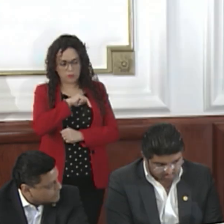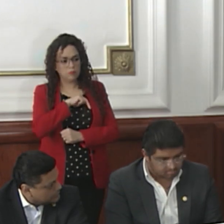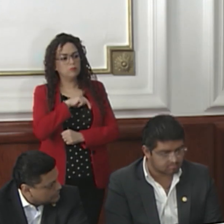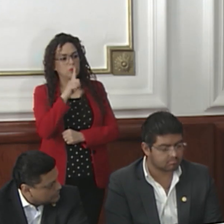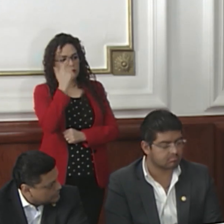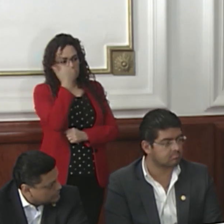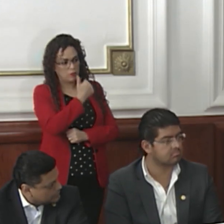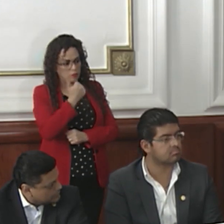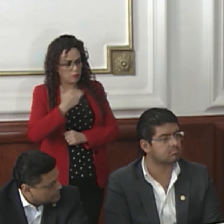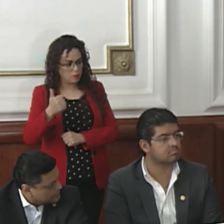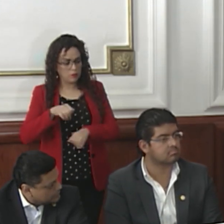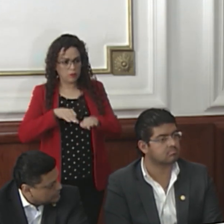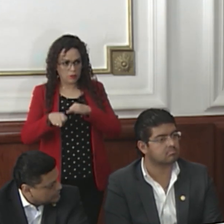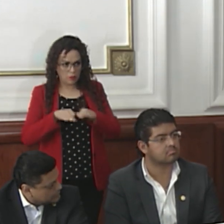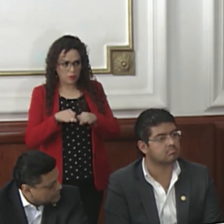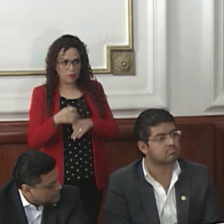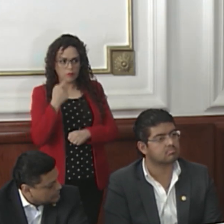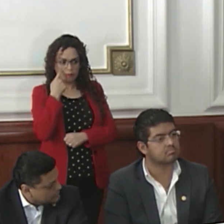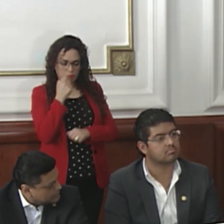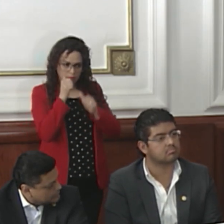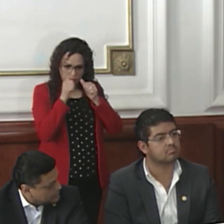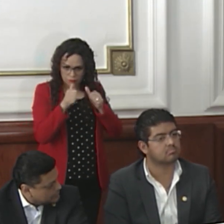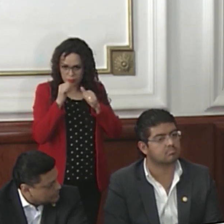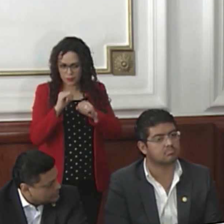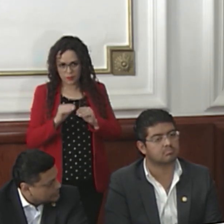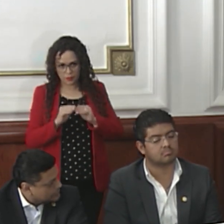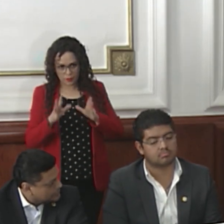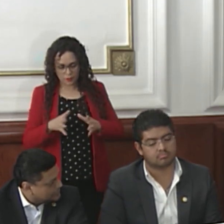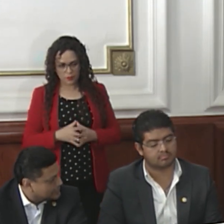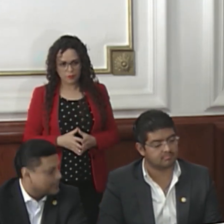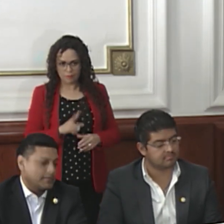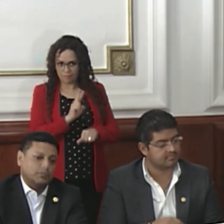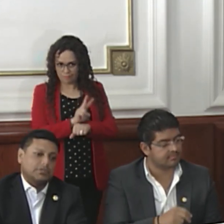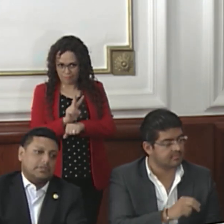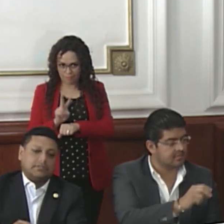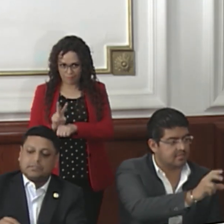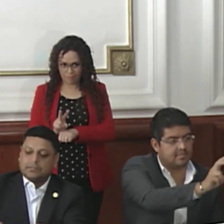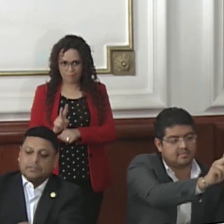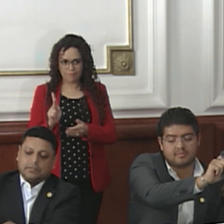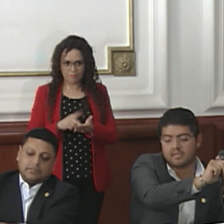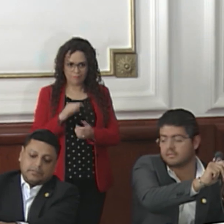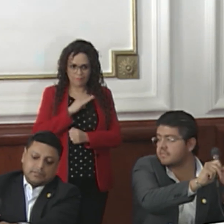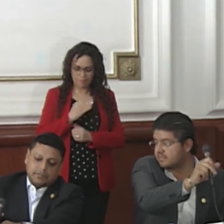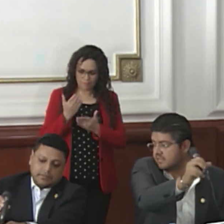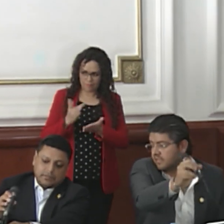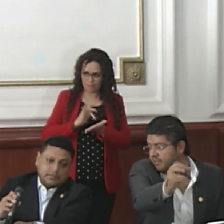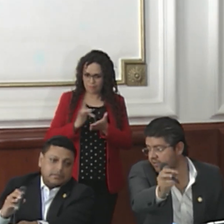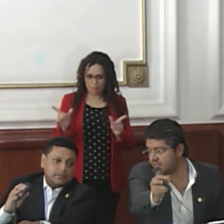uno de los llamados. Pues enhorabuena nuevamente y muchas gracias.